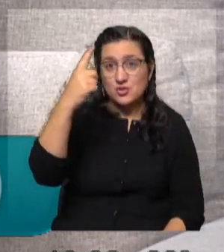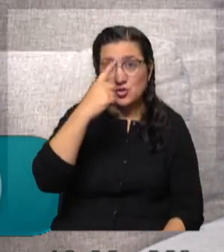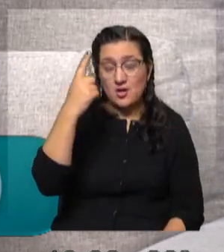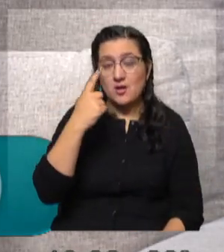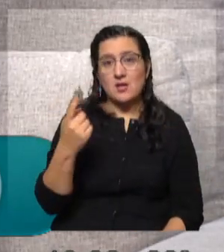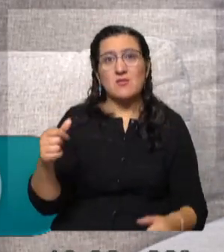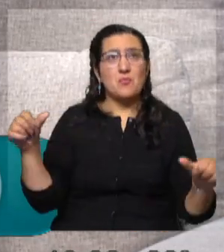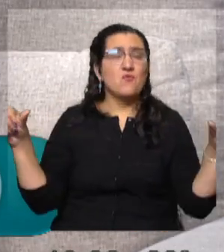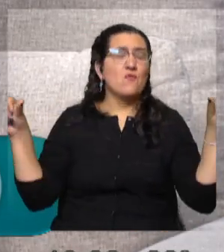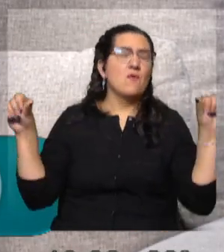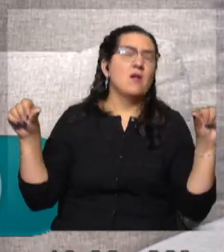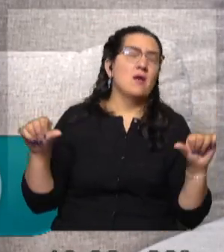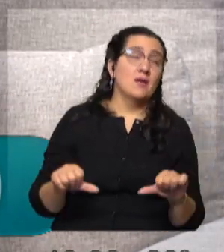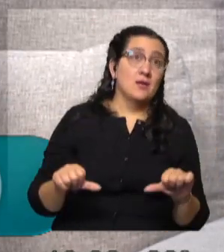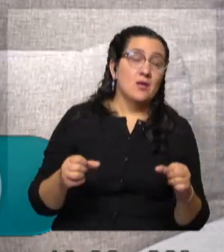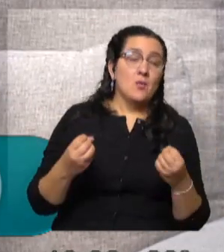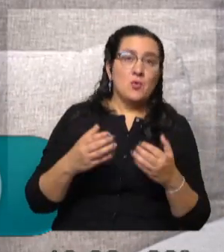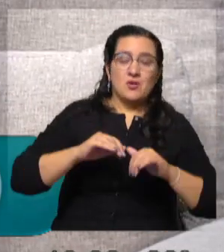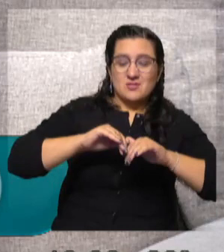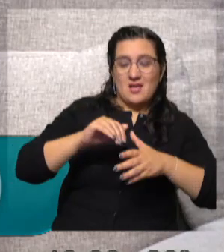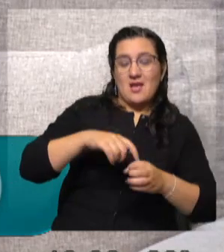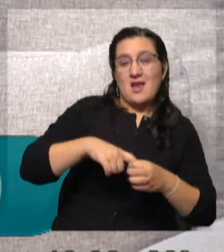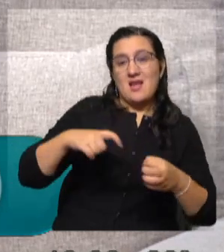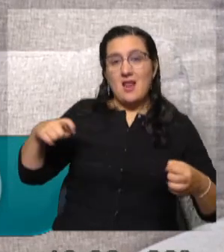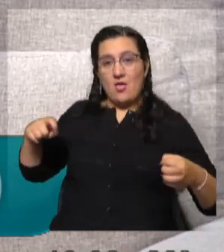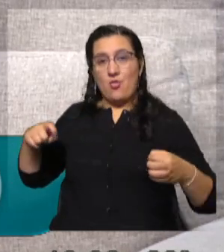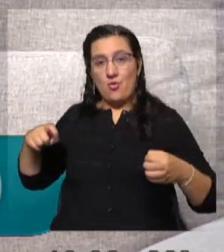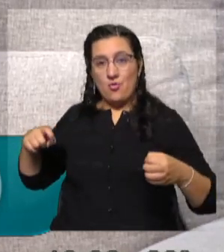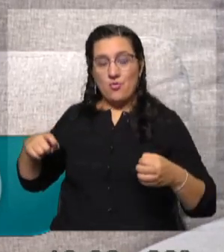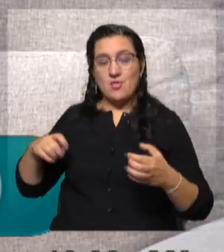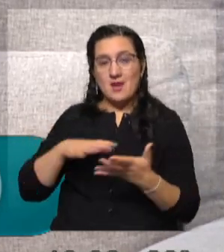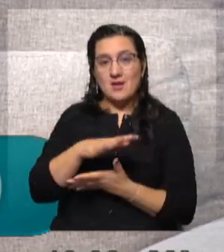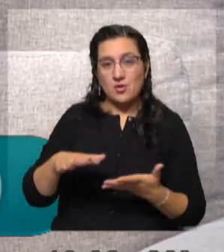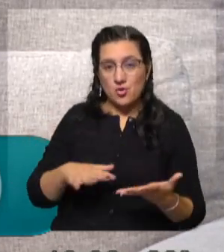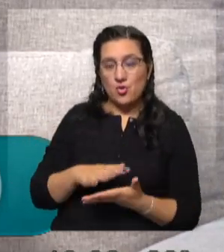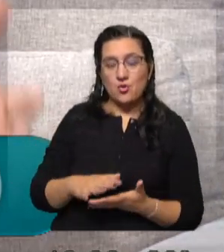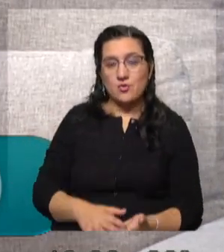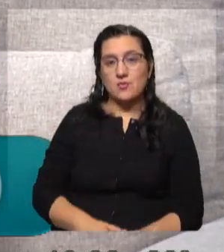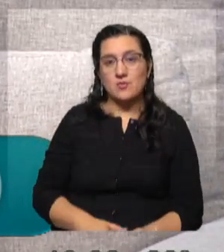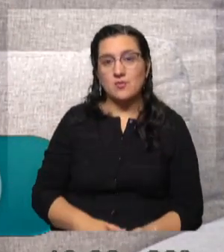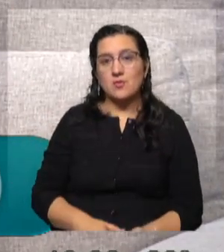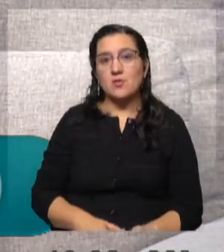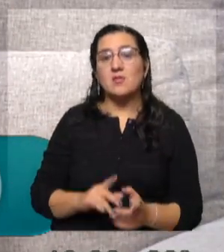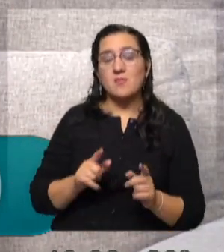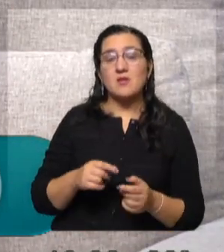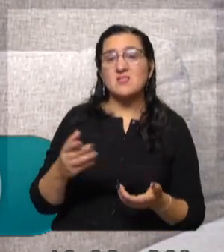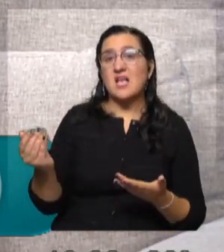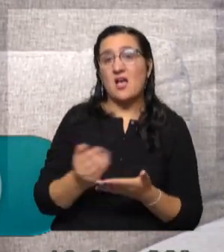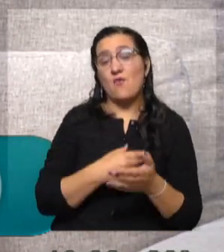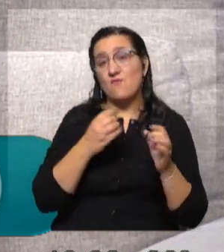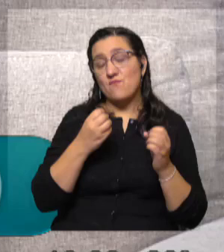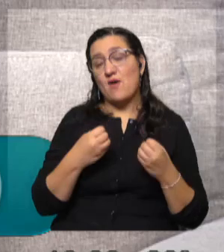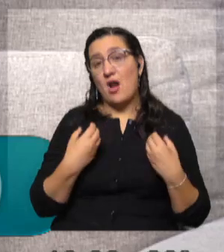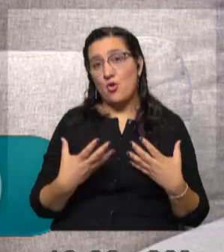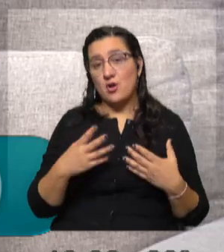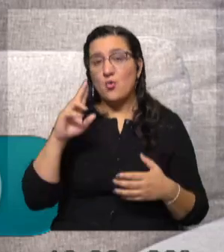un fracaso rotundo porque nos ha aislado de la región nos ha impedido pesar nos ha desprestigiado hay problemas a